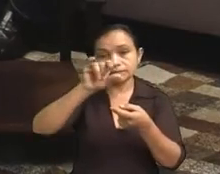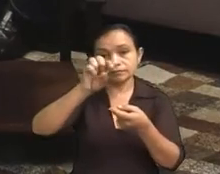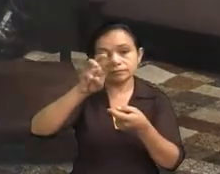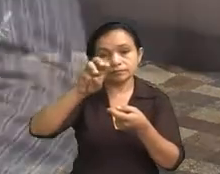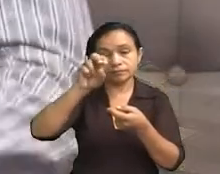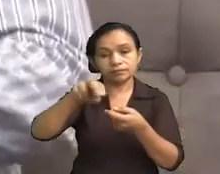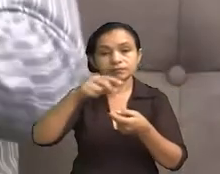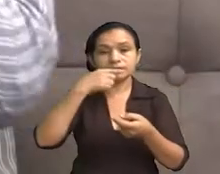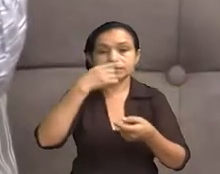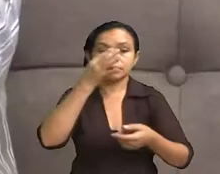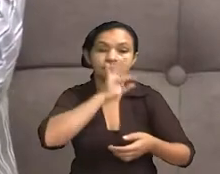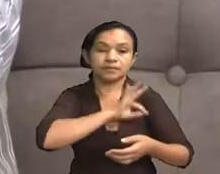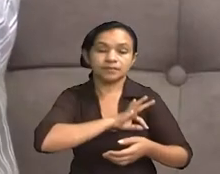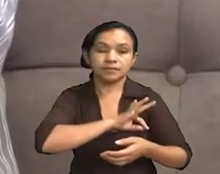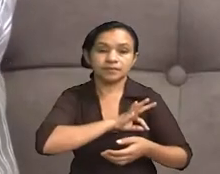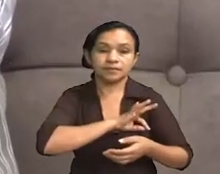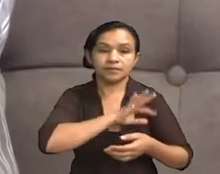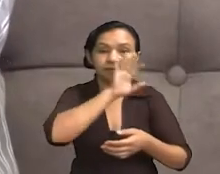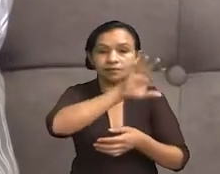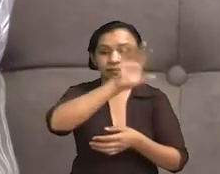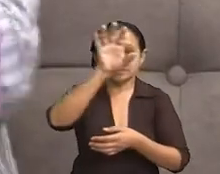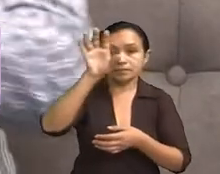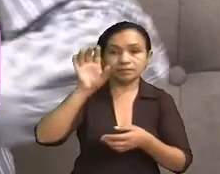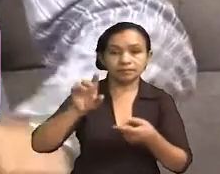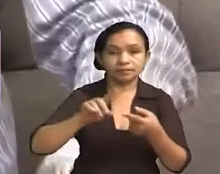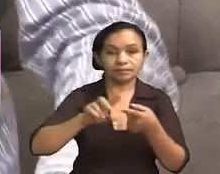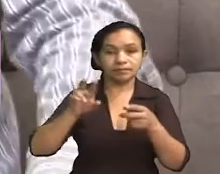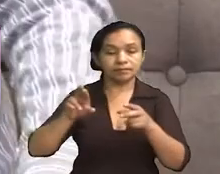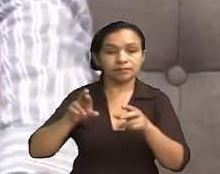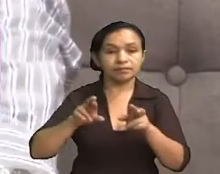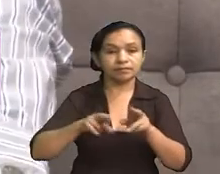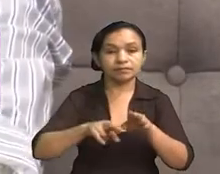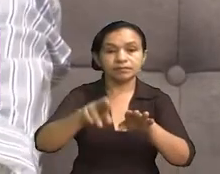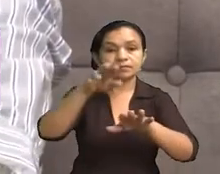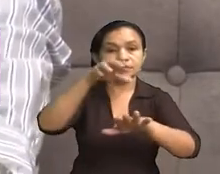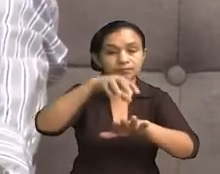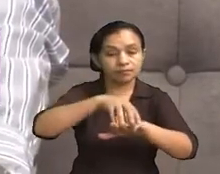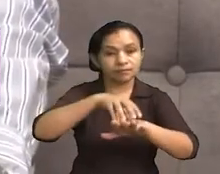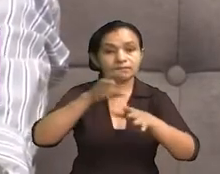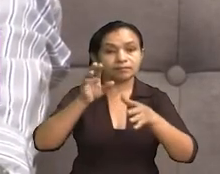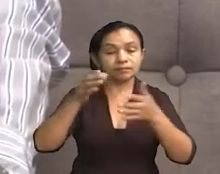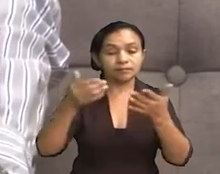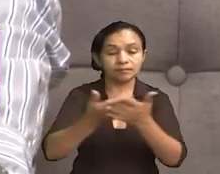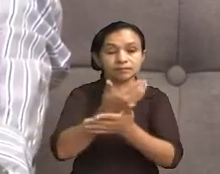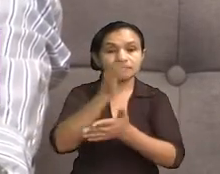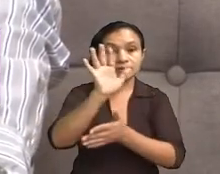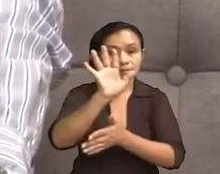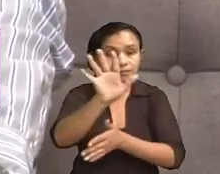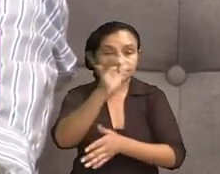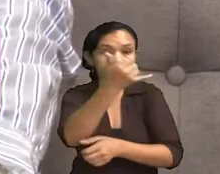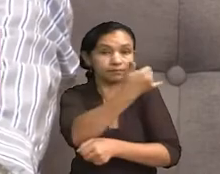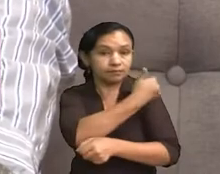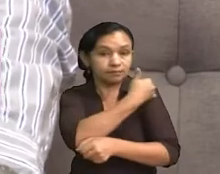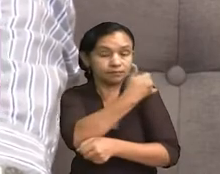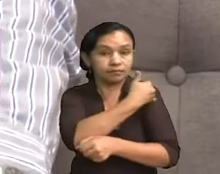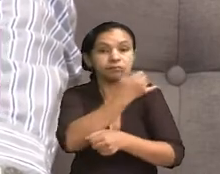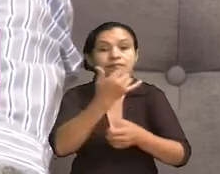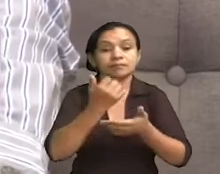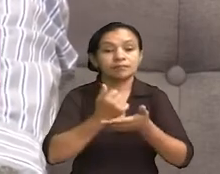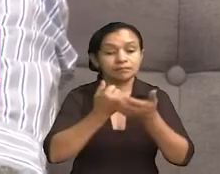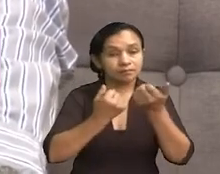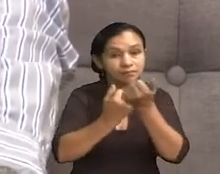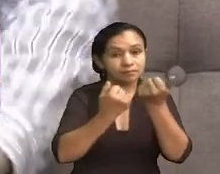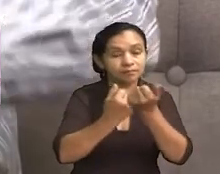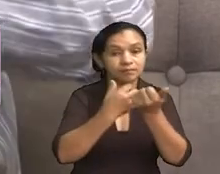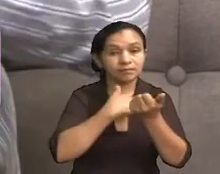Chiles, en el departamento de Río San Juan. Esos cinco nuevos hospitales primarios